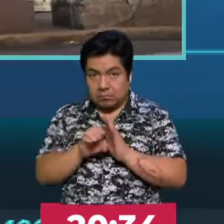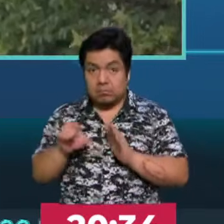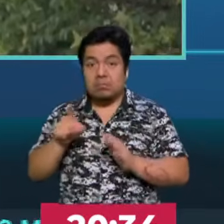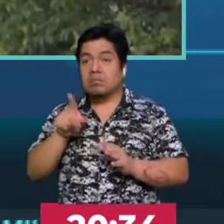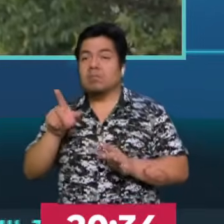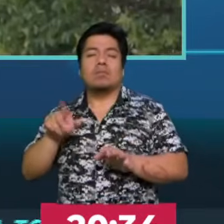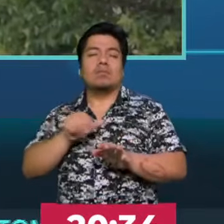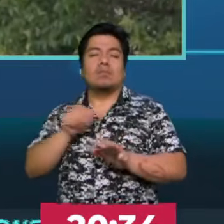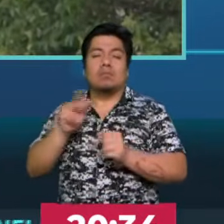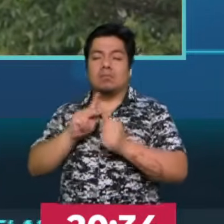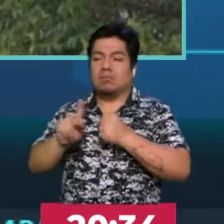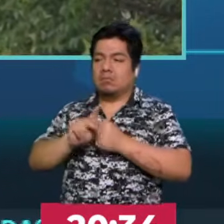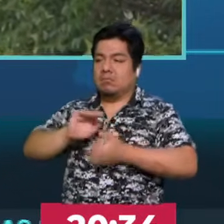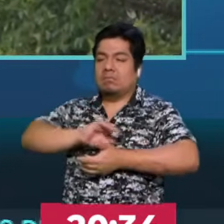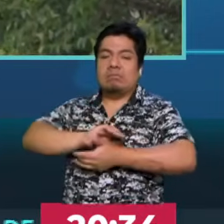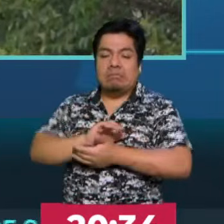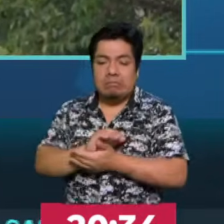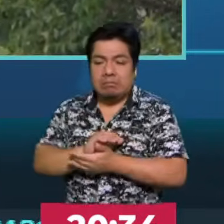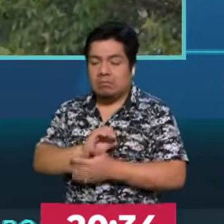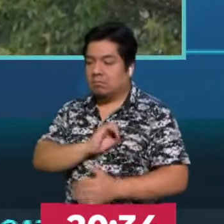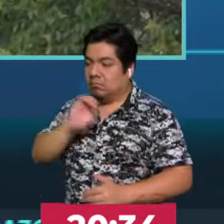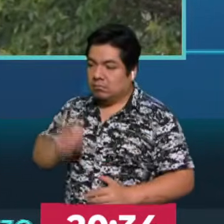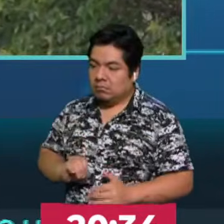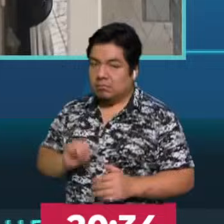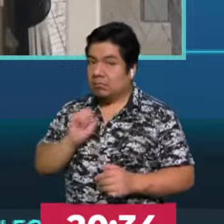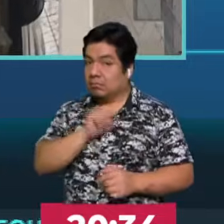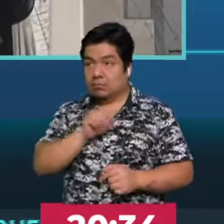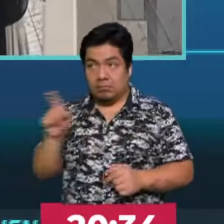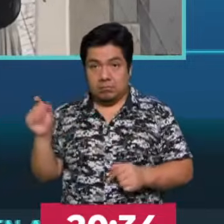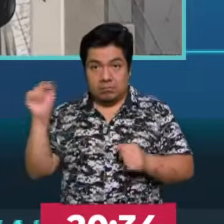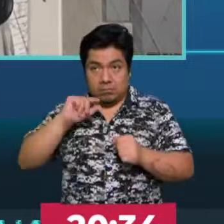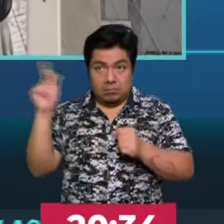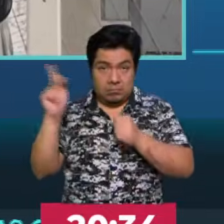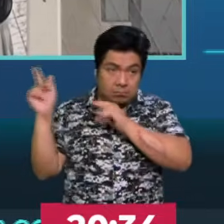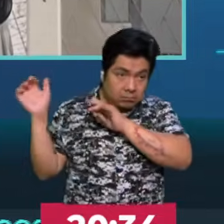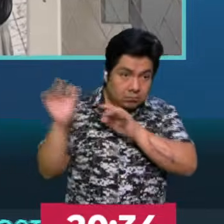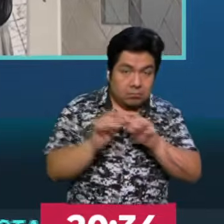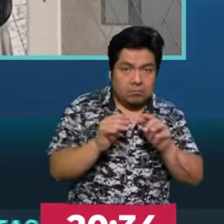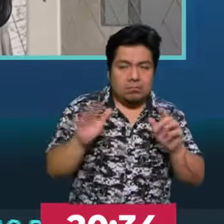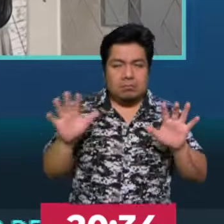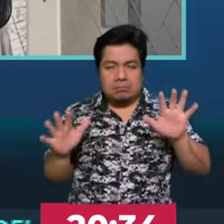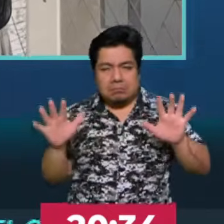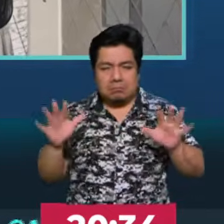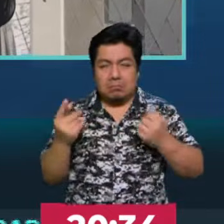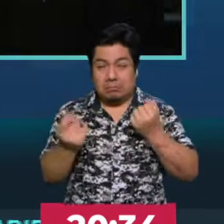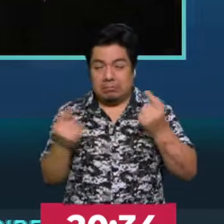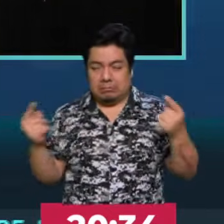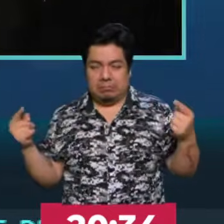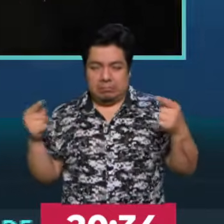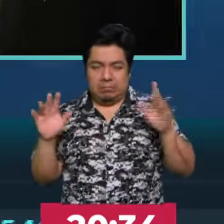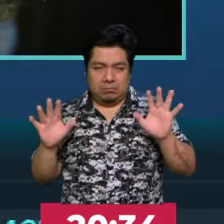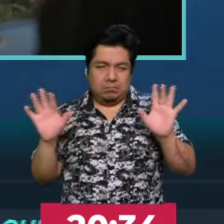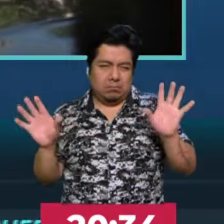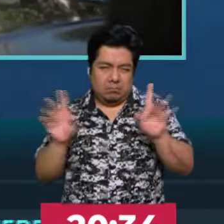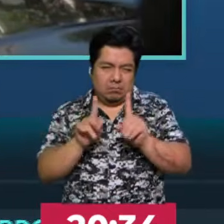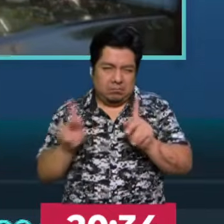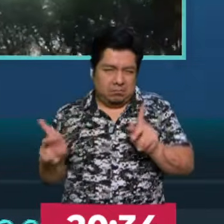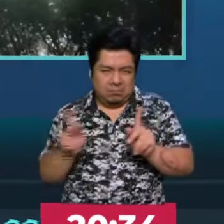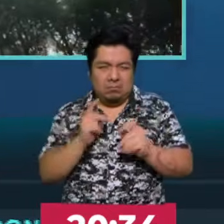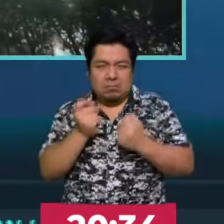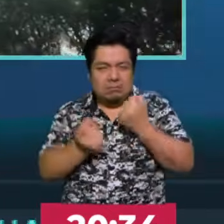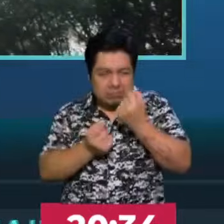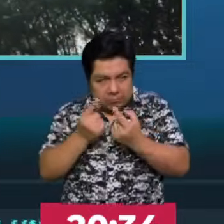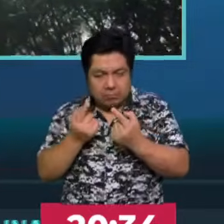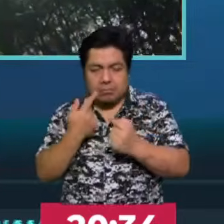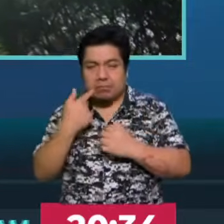xenofobia, que no es lo mismo que el tema de la gentrificación. Se pueden llegar a cruzar en puntos, pero pues obviamente tenemos que tener